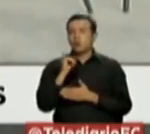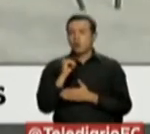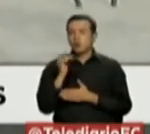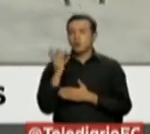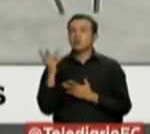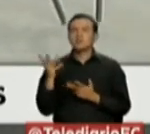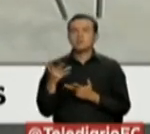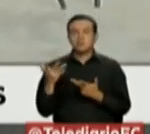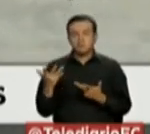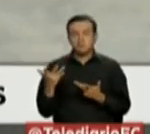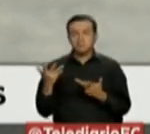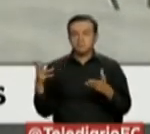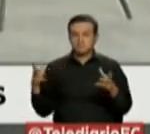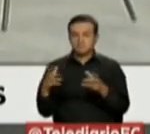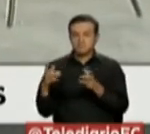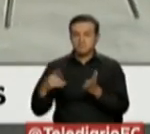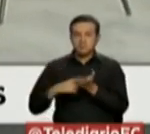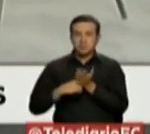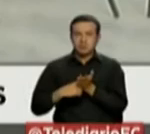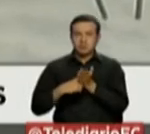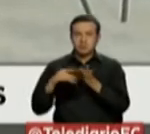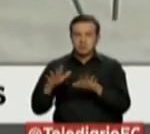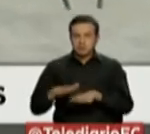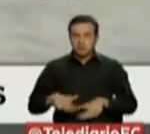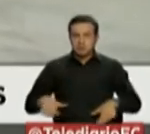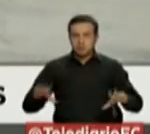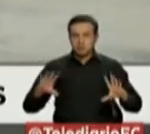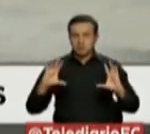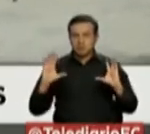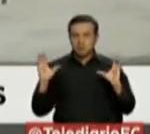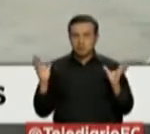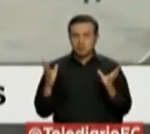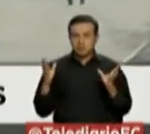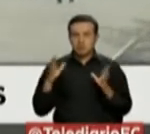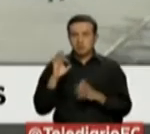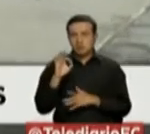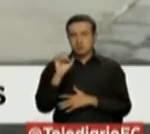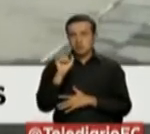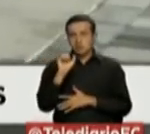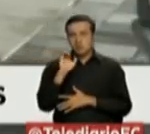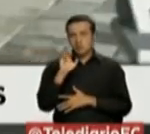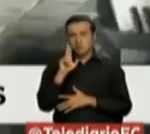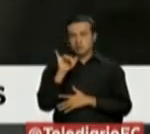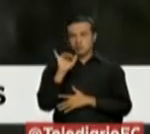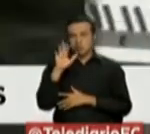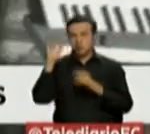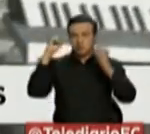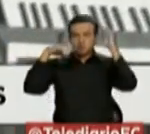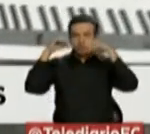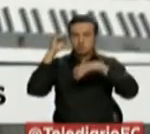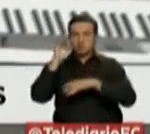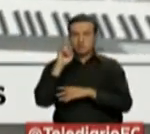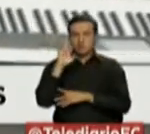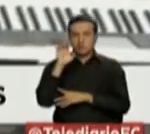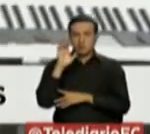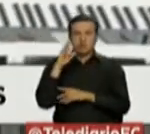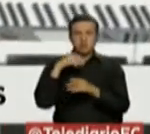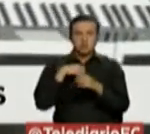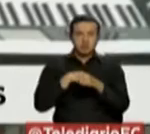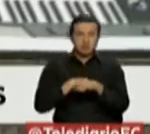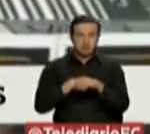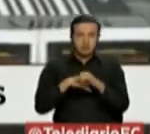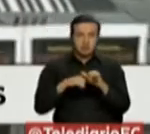va a hacerse unos foros aquí en la Factory, en las instalaciones. Se va a hacer unos